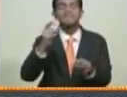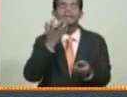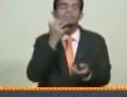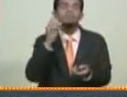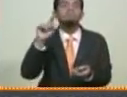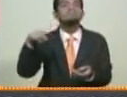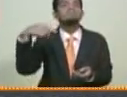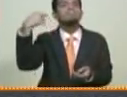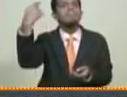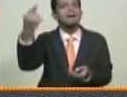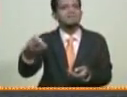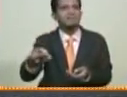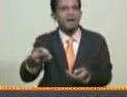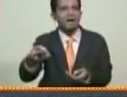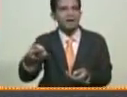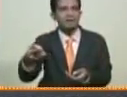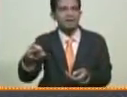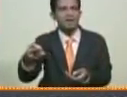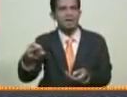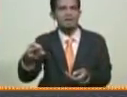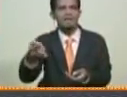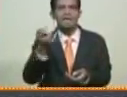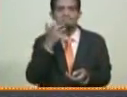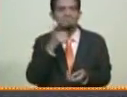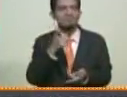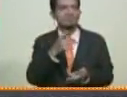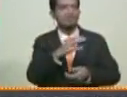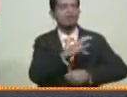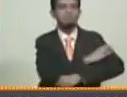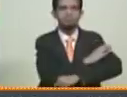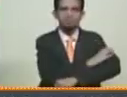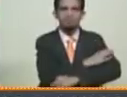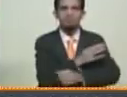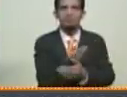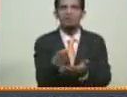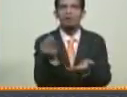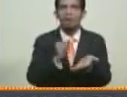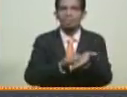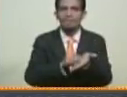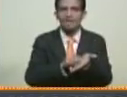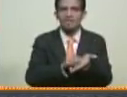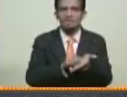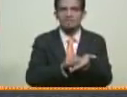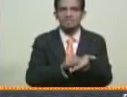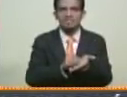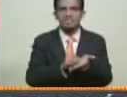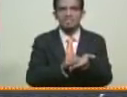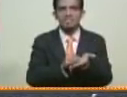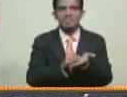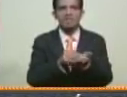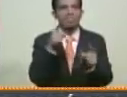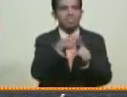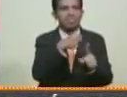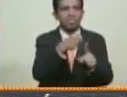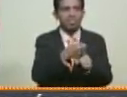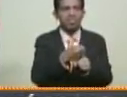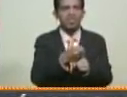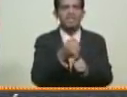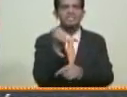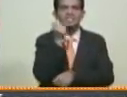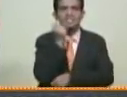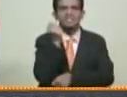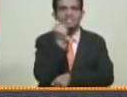salgan beneficiados, si ellos incurren nuevamente en sus actitudes de violencia, no podrán echarle la culpa a